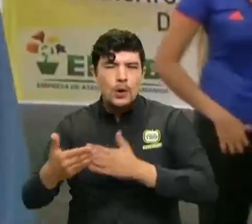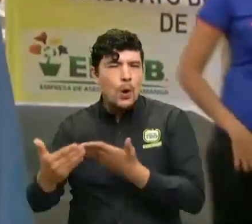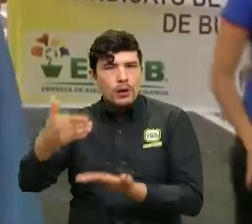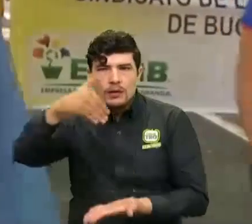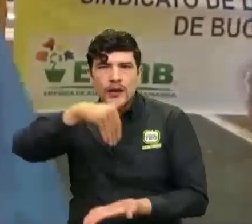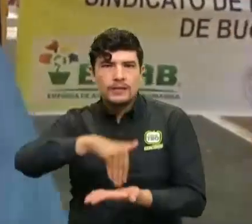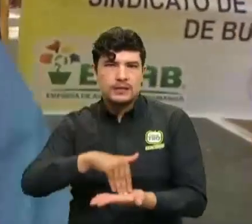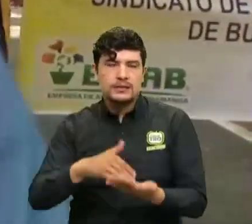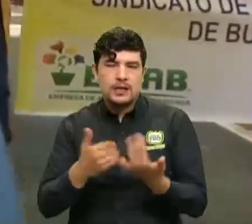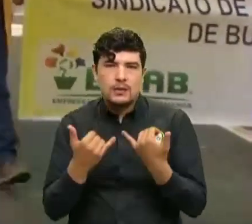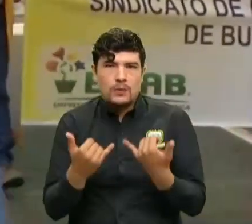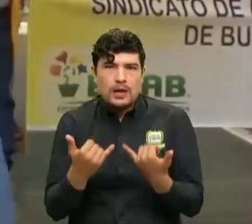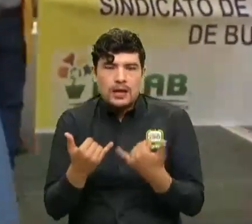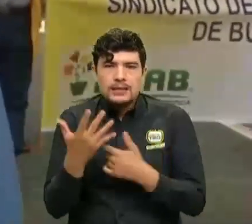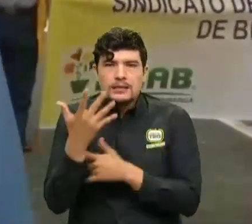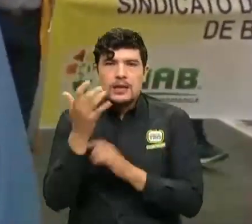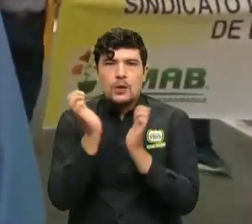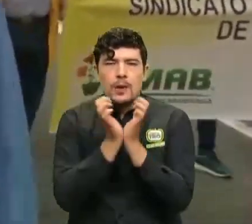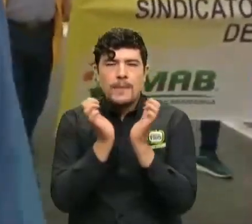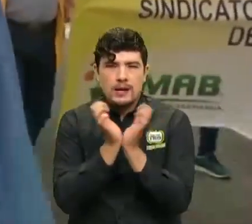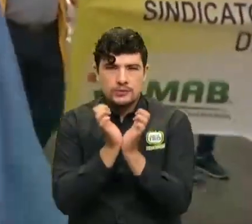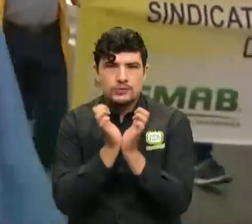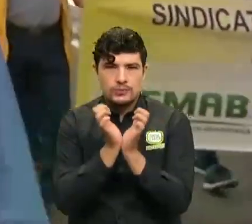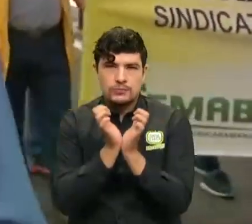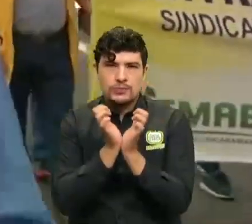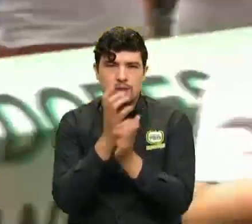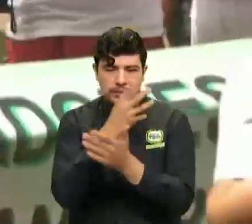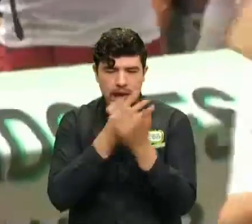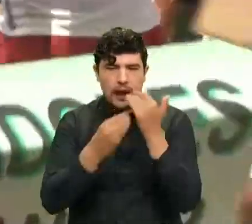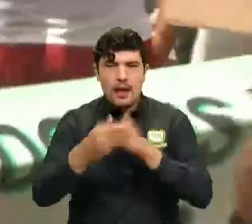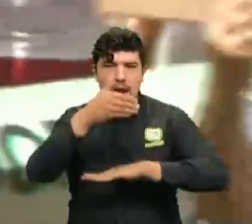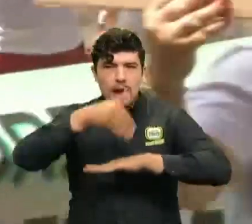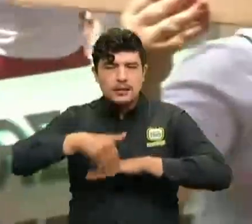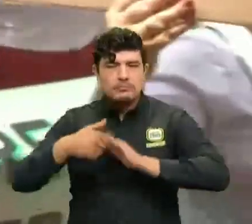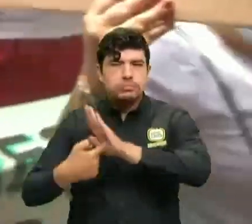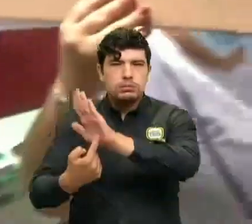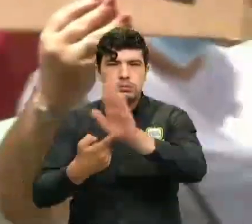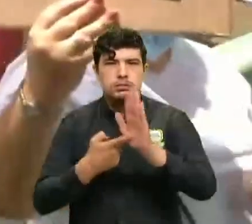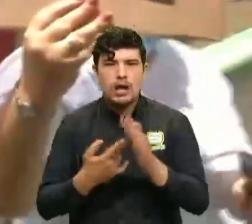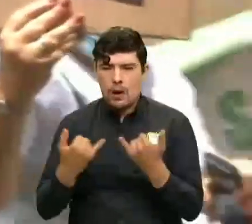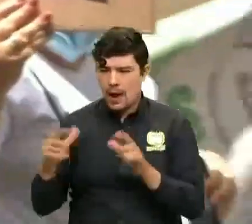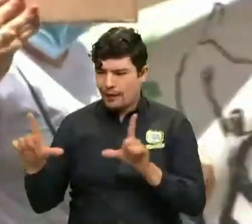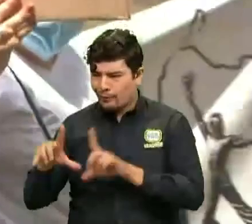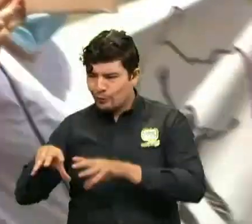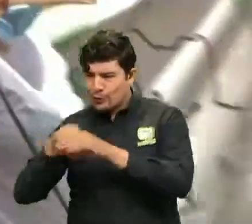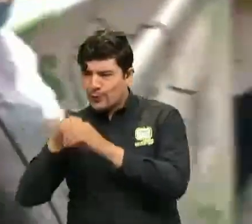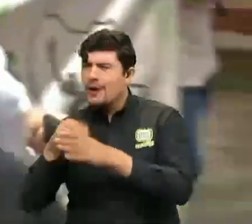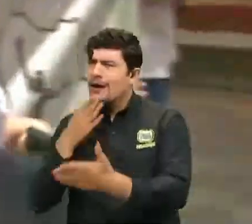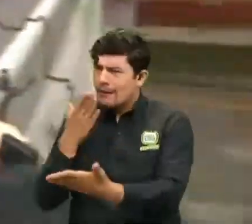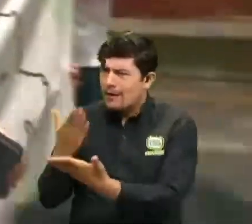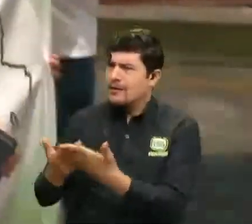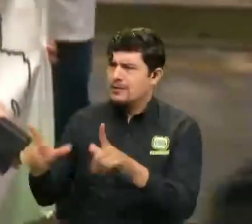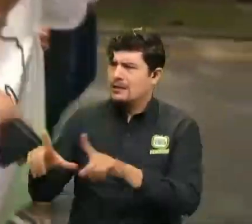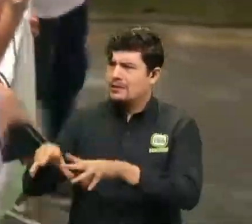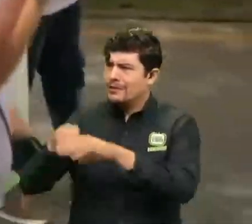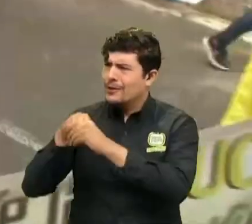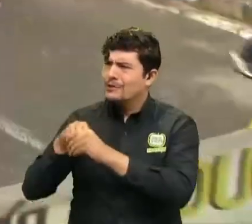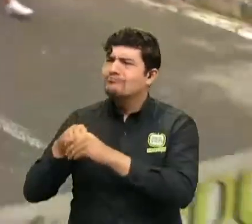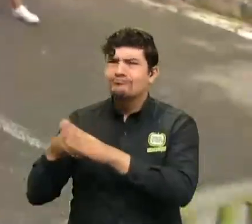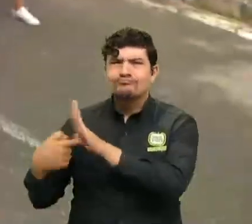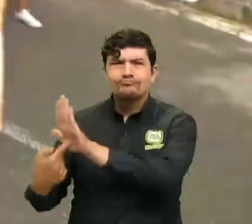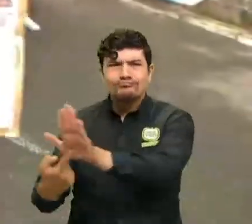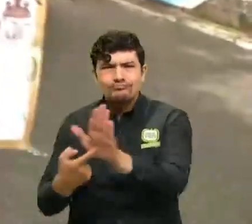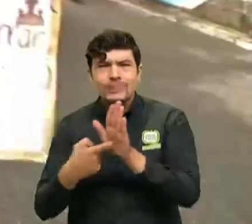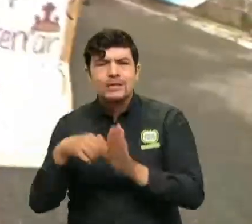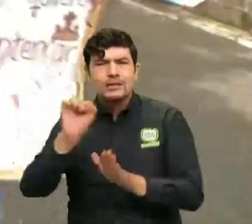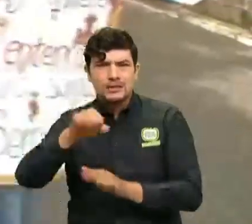abril, hoy 5 de mayo, y tenemos que reportarle al país desde TRO, y muchas gracias, que